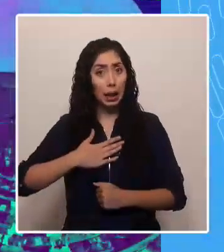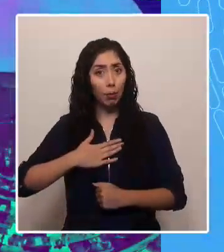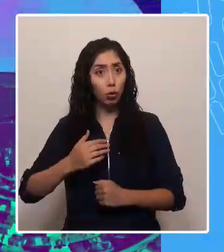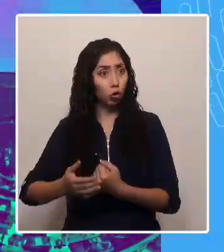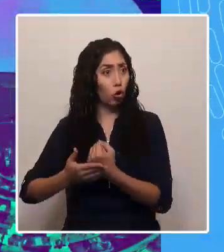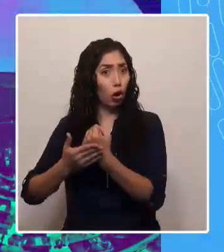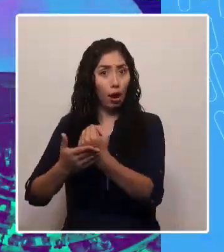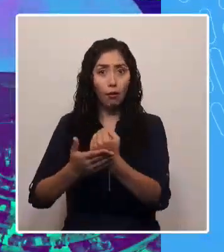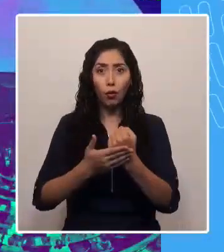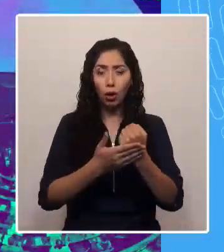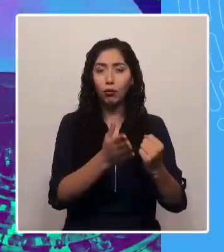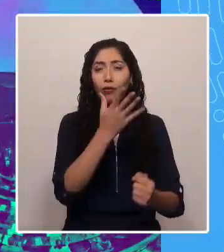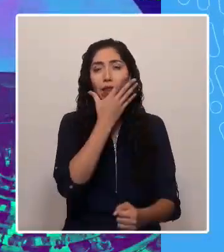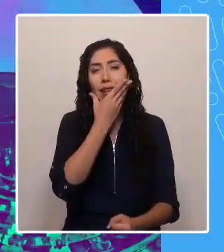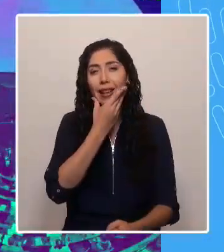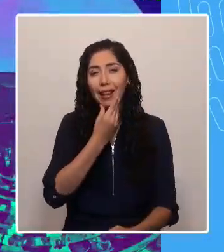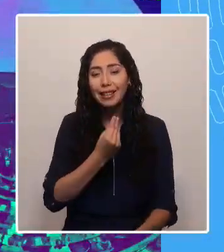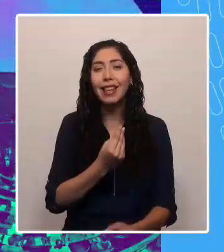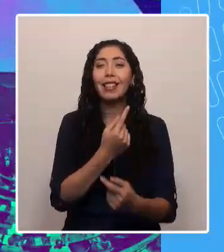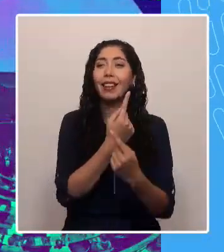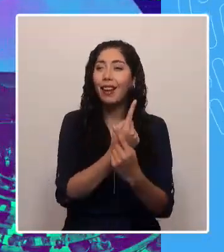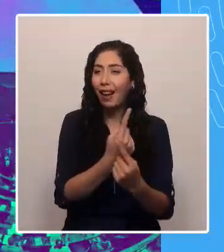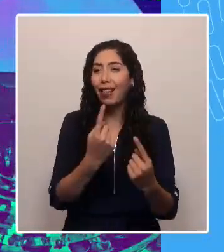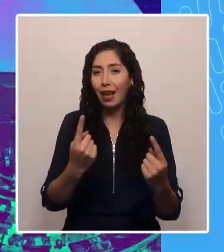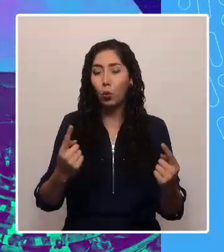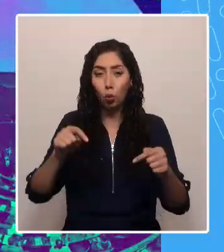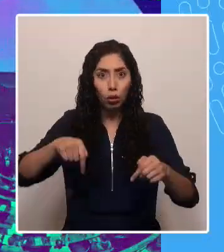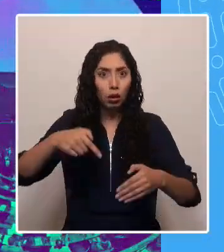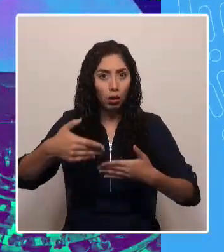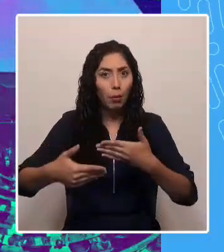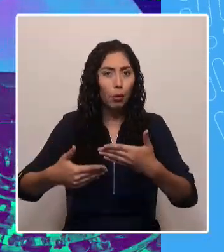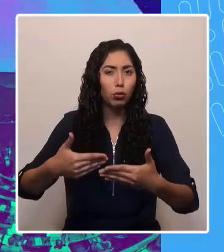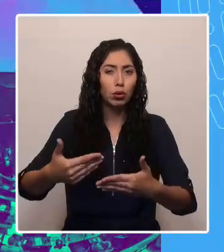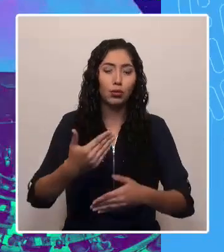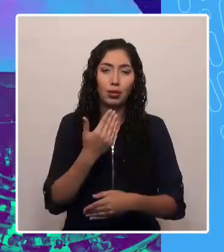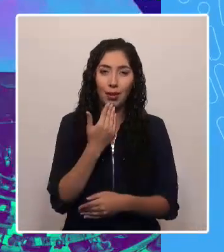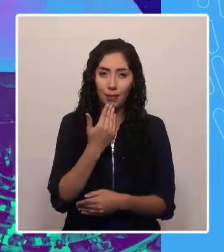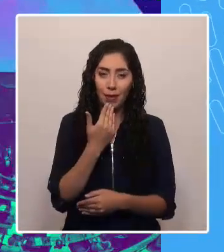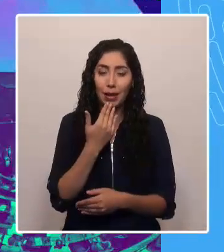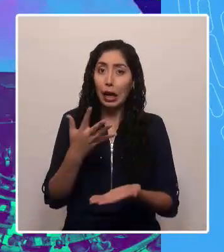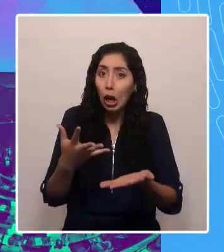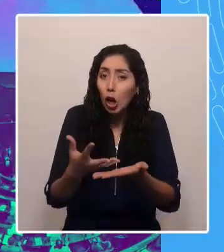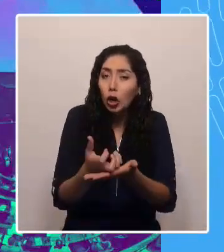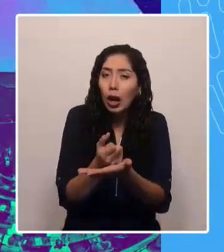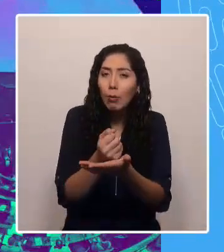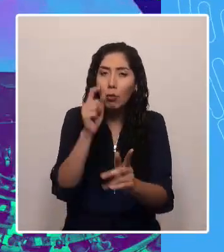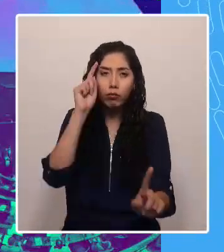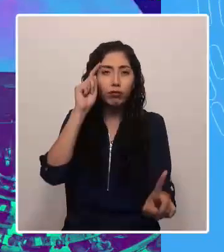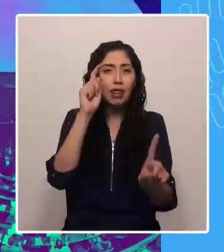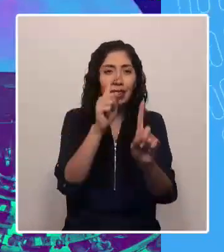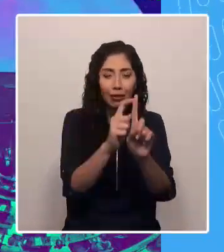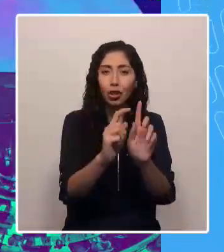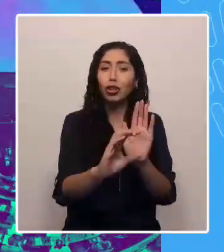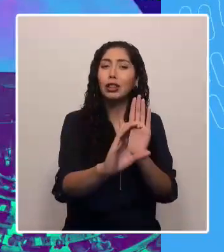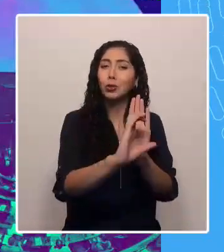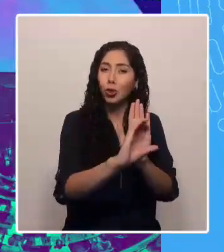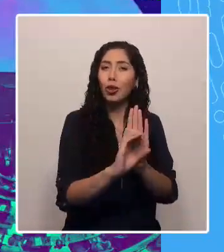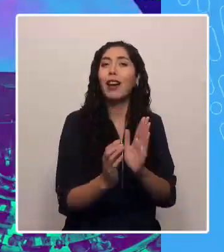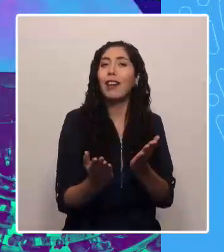la belleza de cada una y de cada uno y de este proceso y que lleguemos a puerto con la Constitución que